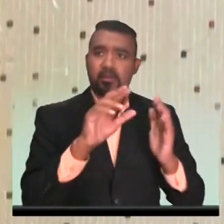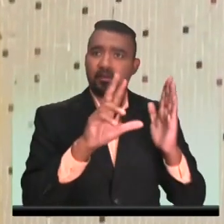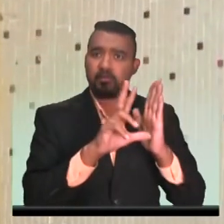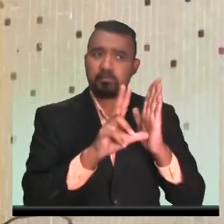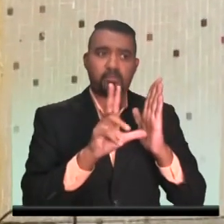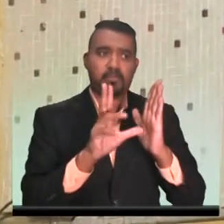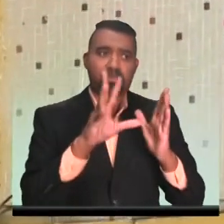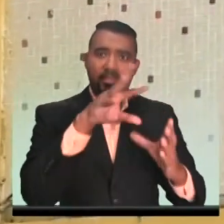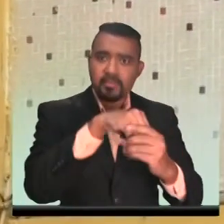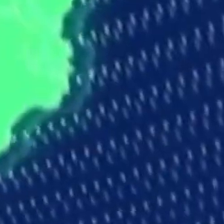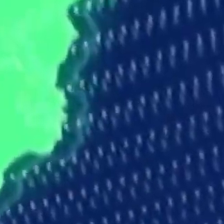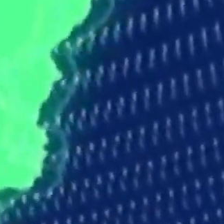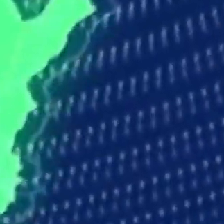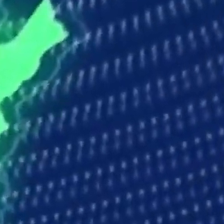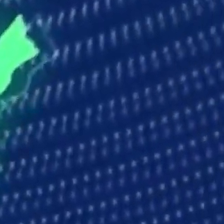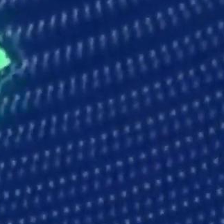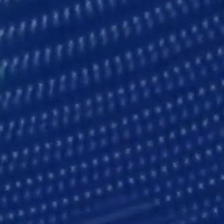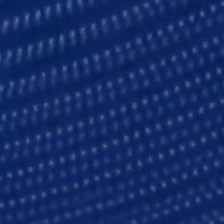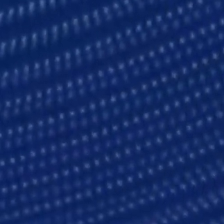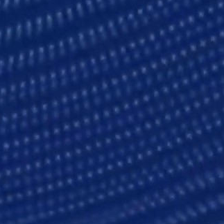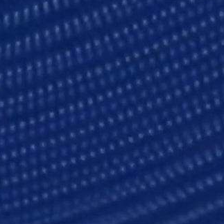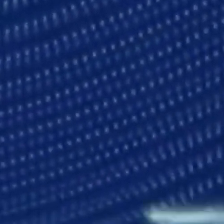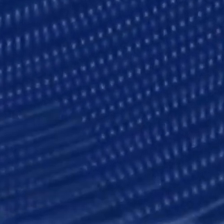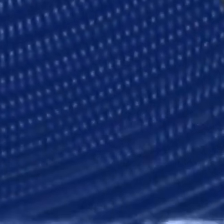apartadas de la zona urbana